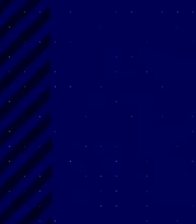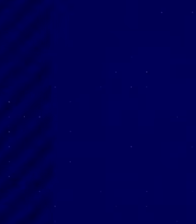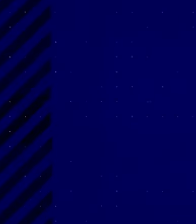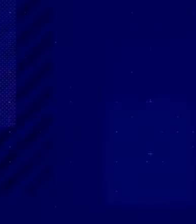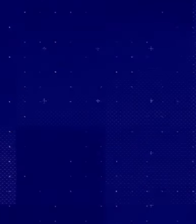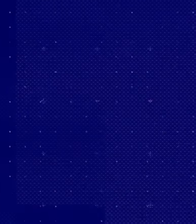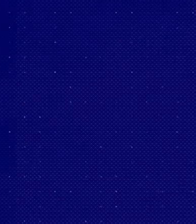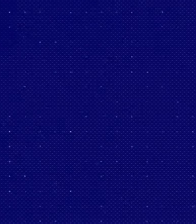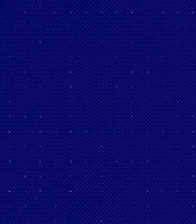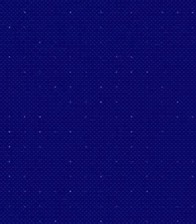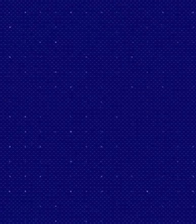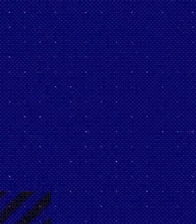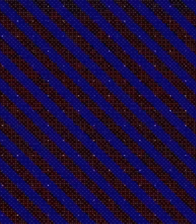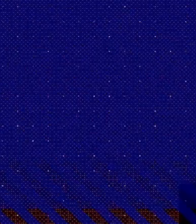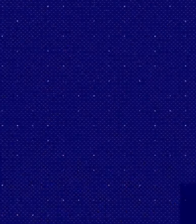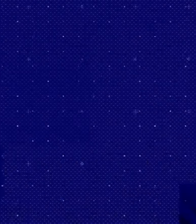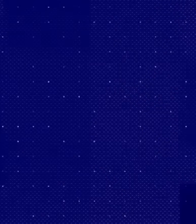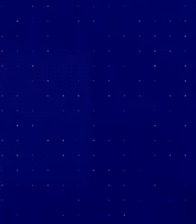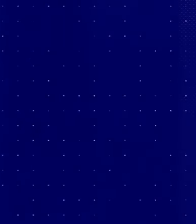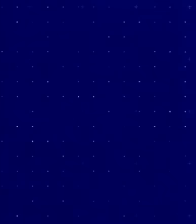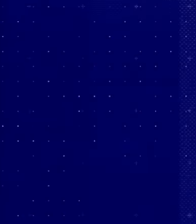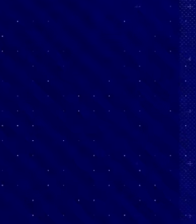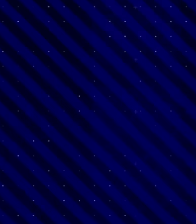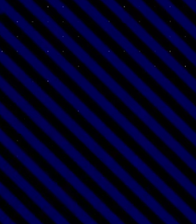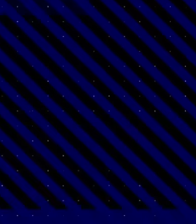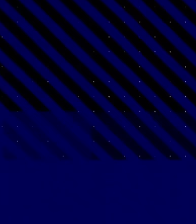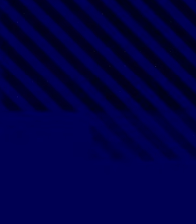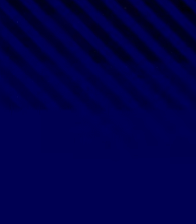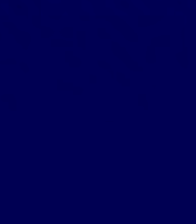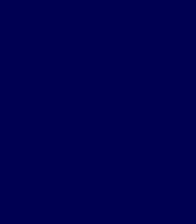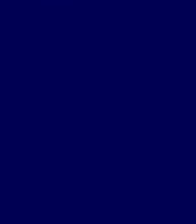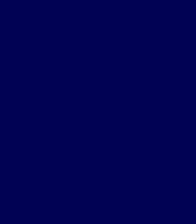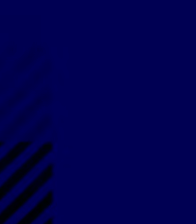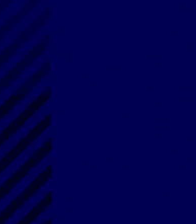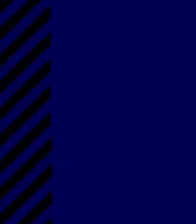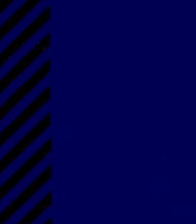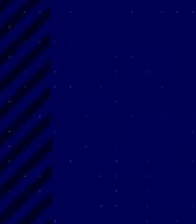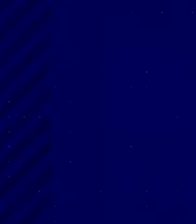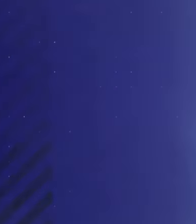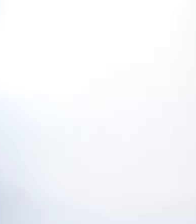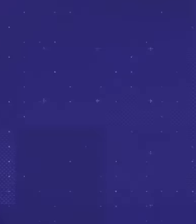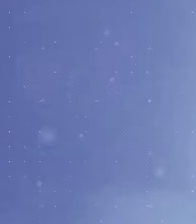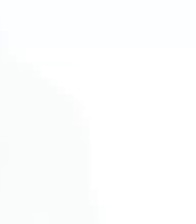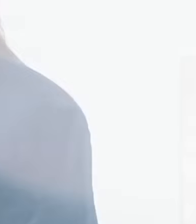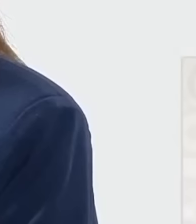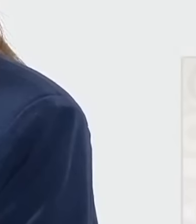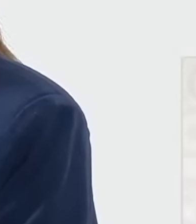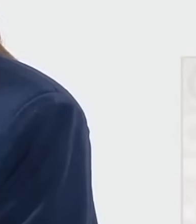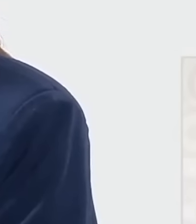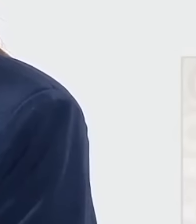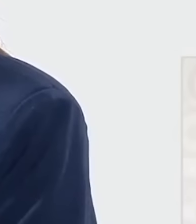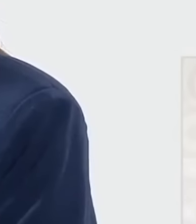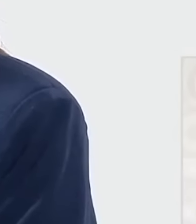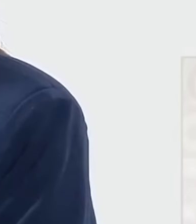generaron disturbios durante la marcha de la Generación Z el pasado sábado. En conferencia de prensa matutina,